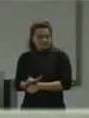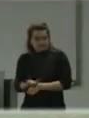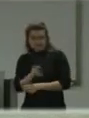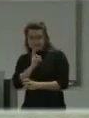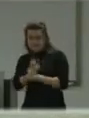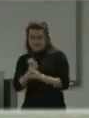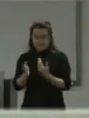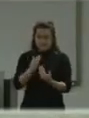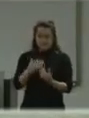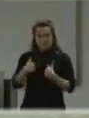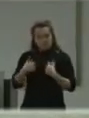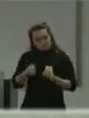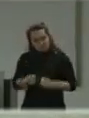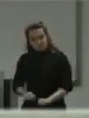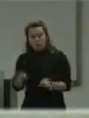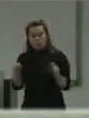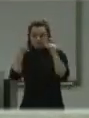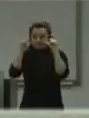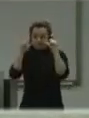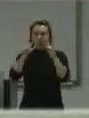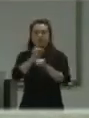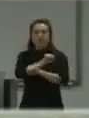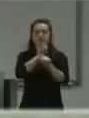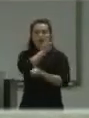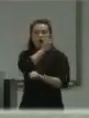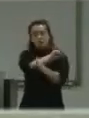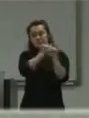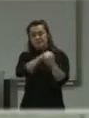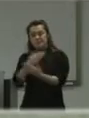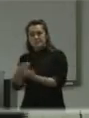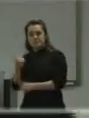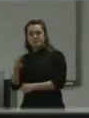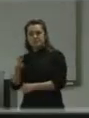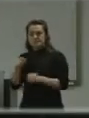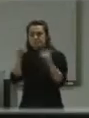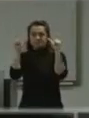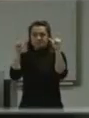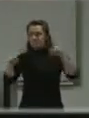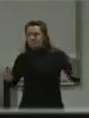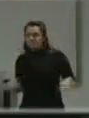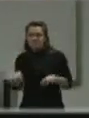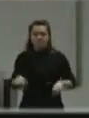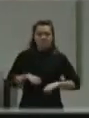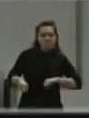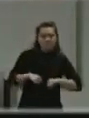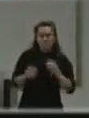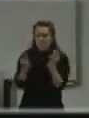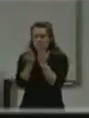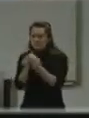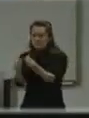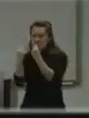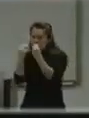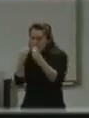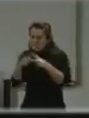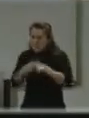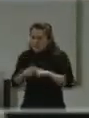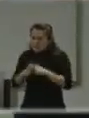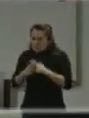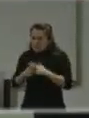que requería además de estar medio tiempo del sábado en una en unas actividades educativas en unos talleres